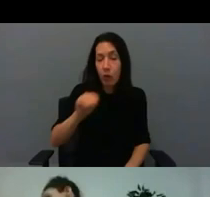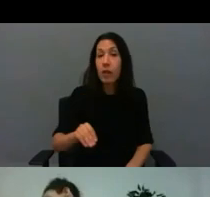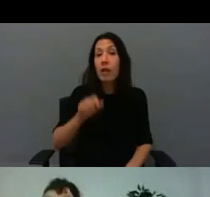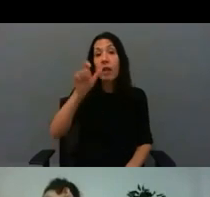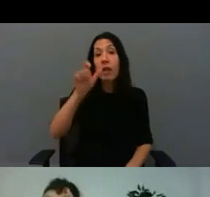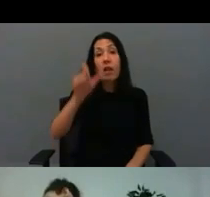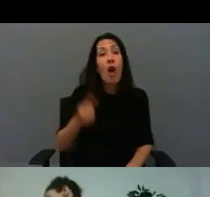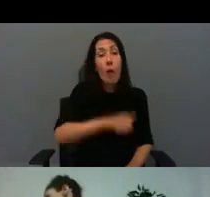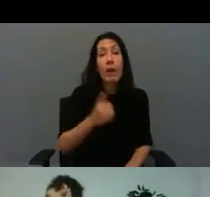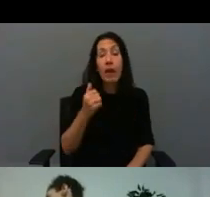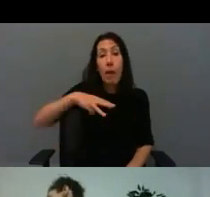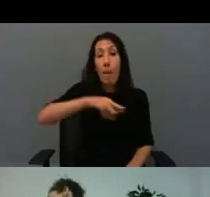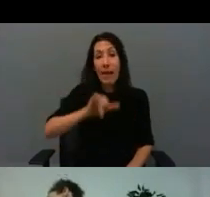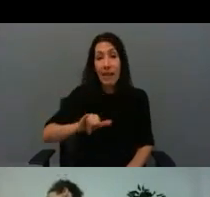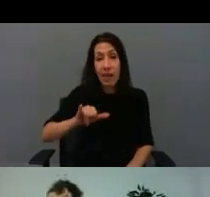nos decía,